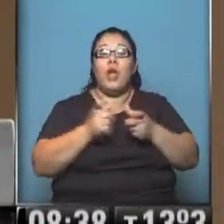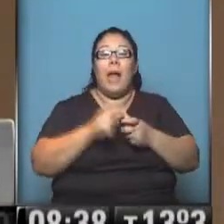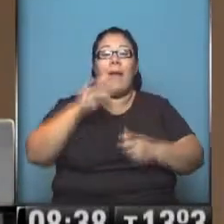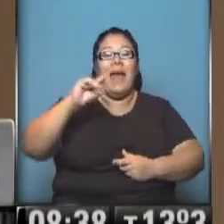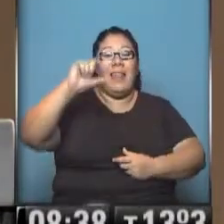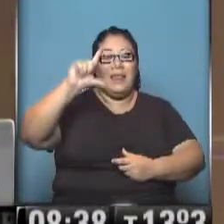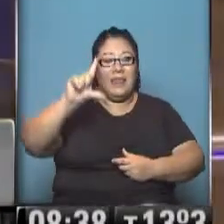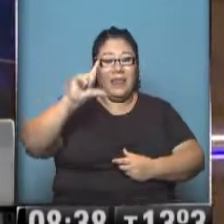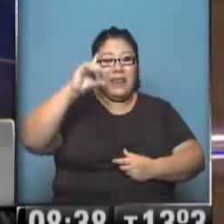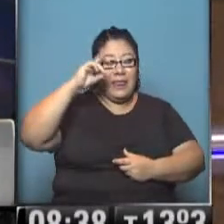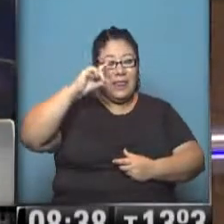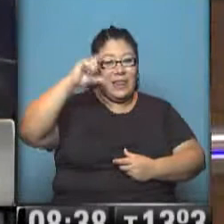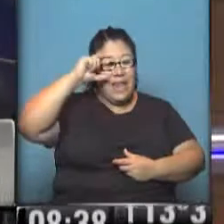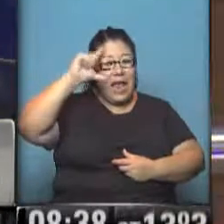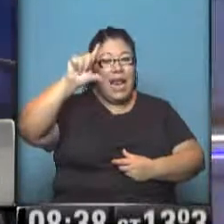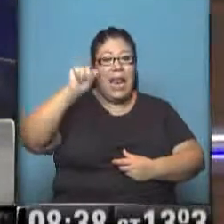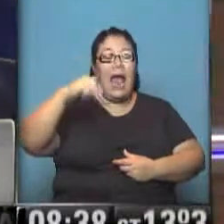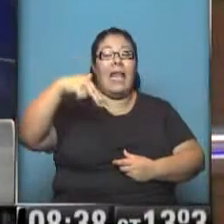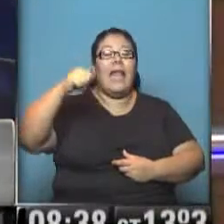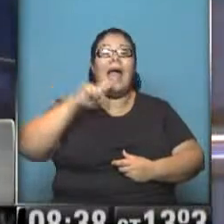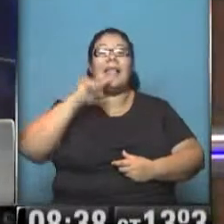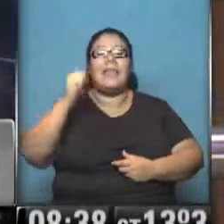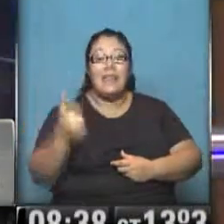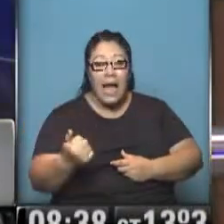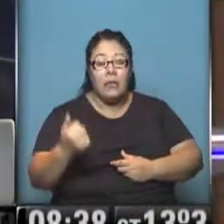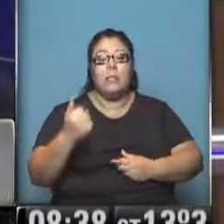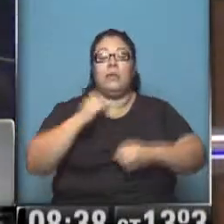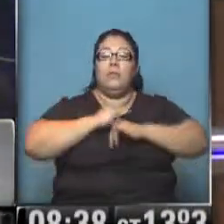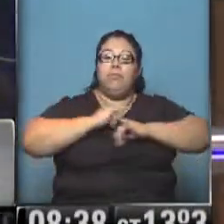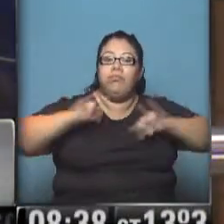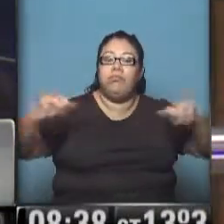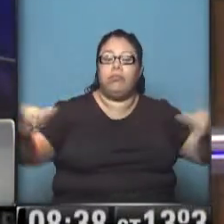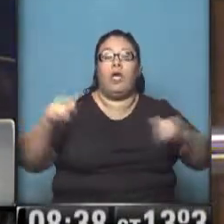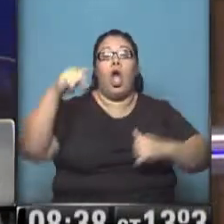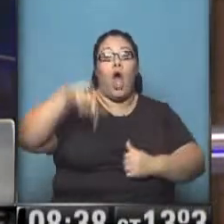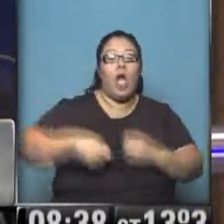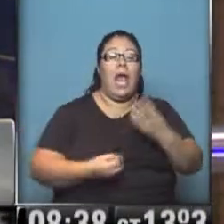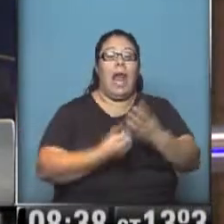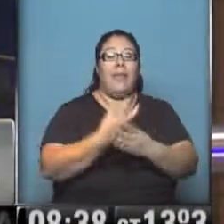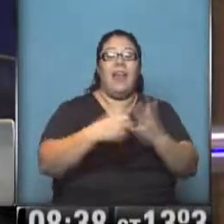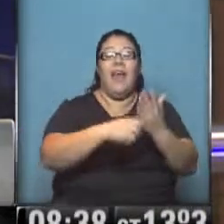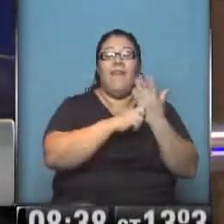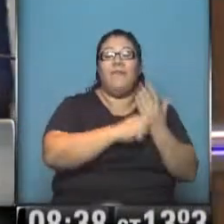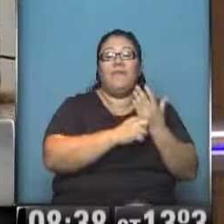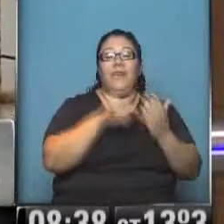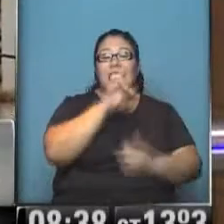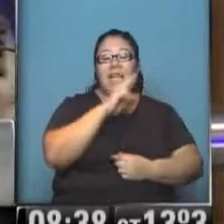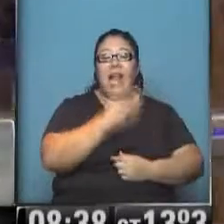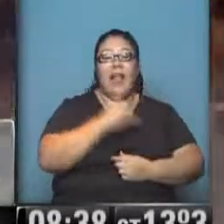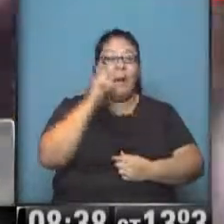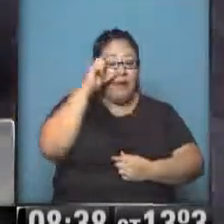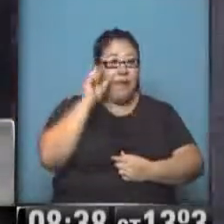pruebas y que por ejemplo habían barrido con las huellas del arma por su promoción durante la mañana de hoy declaraciones de la fiscal fein quien defendió el procedimiento